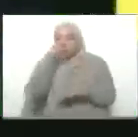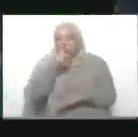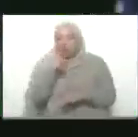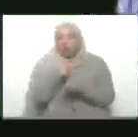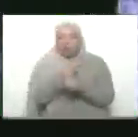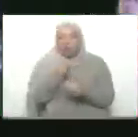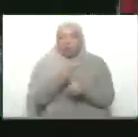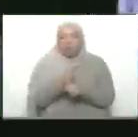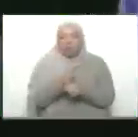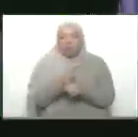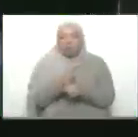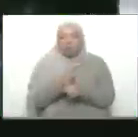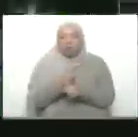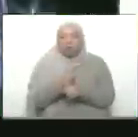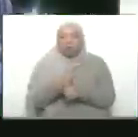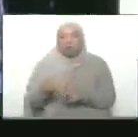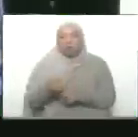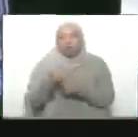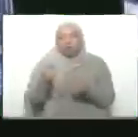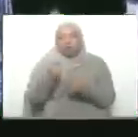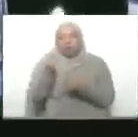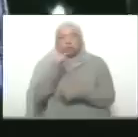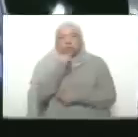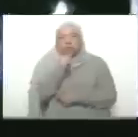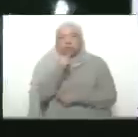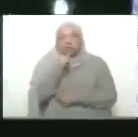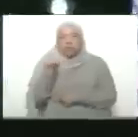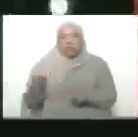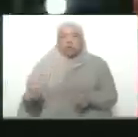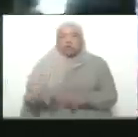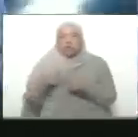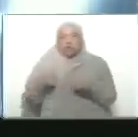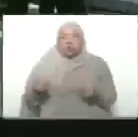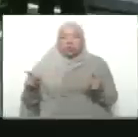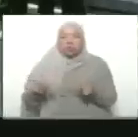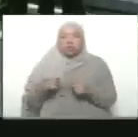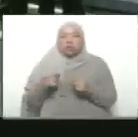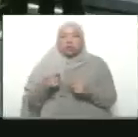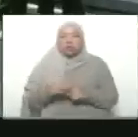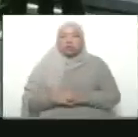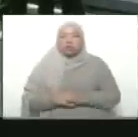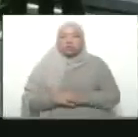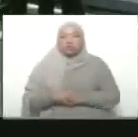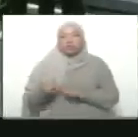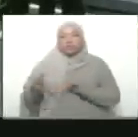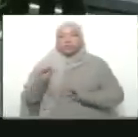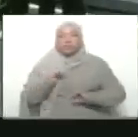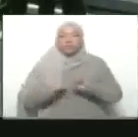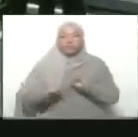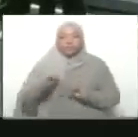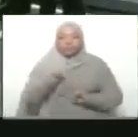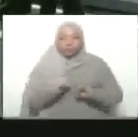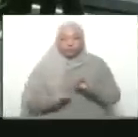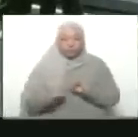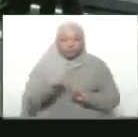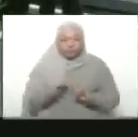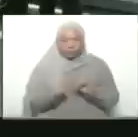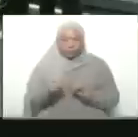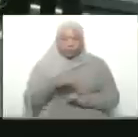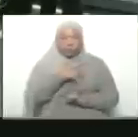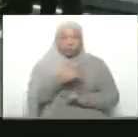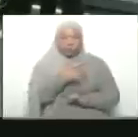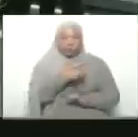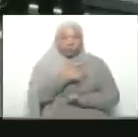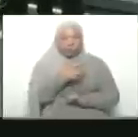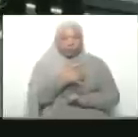Ah una gloria de la música popular y de la salsa dima qué me dices cómo te sientes